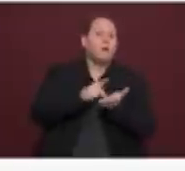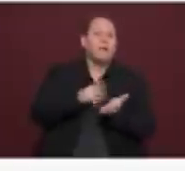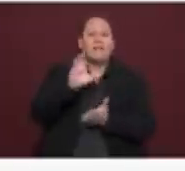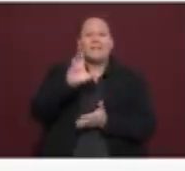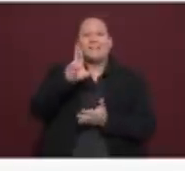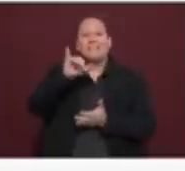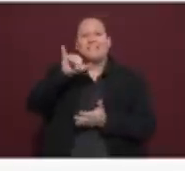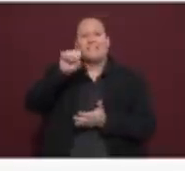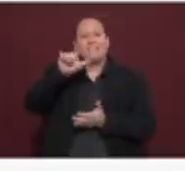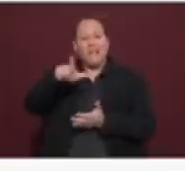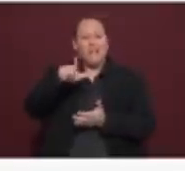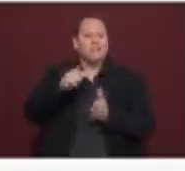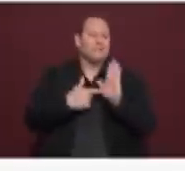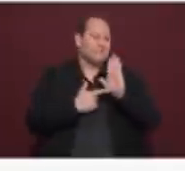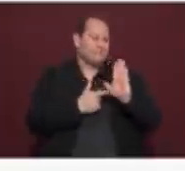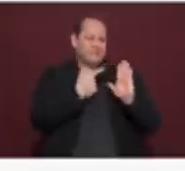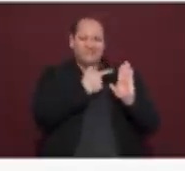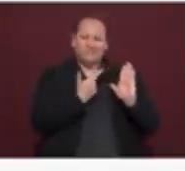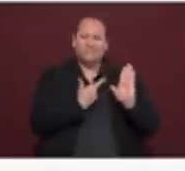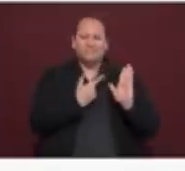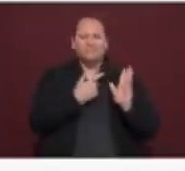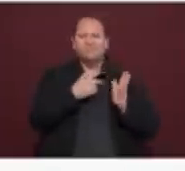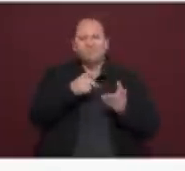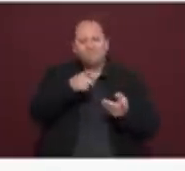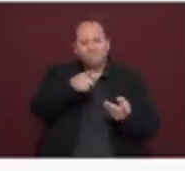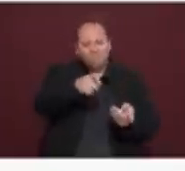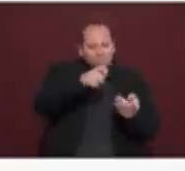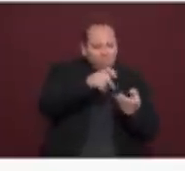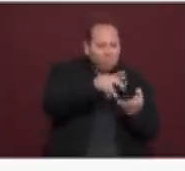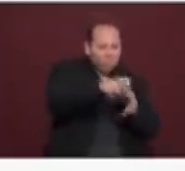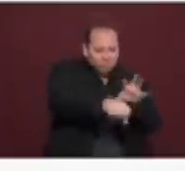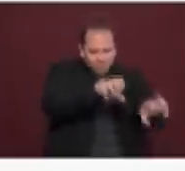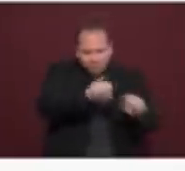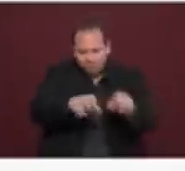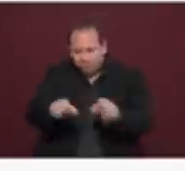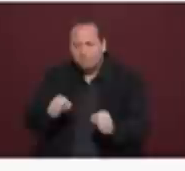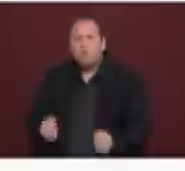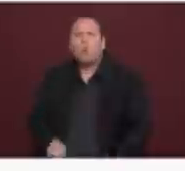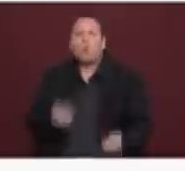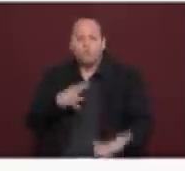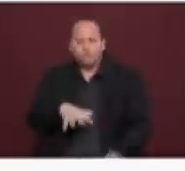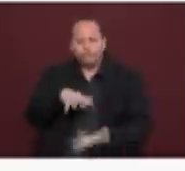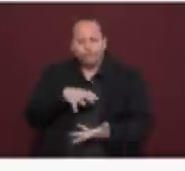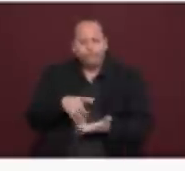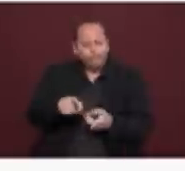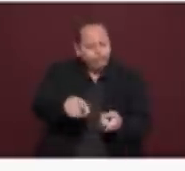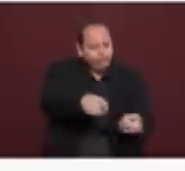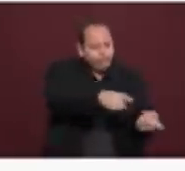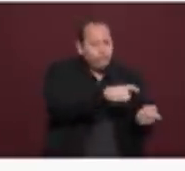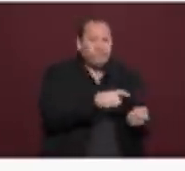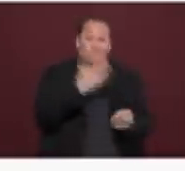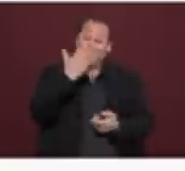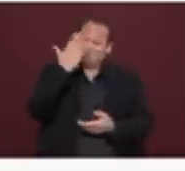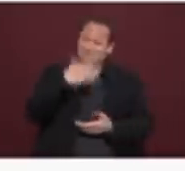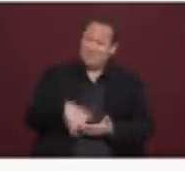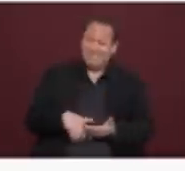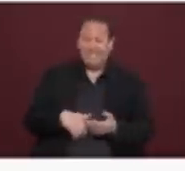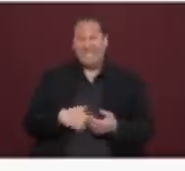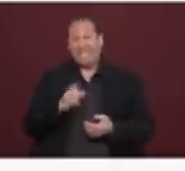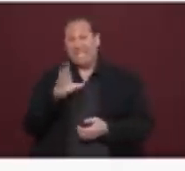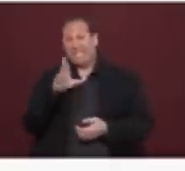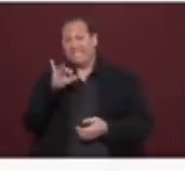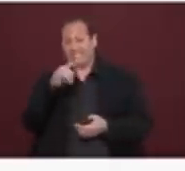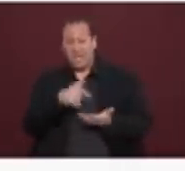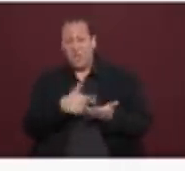estos kilogramos de fentanilo es bueno ustedes saben que esta es la droga más letal en la actualidad y son una